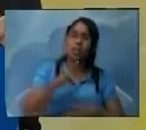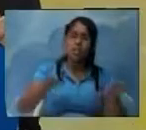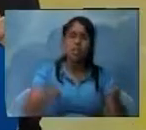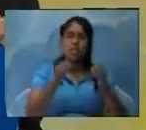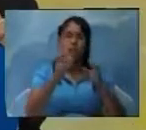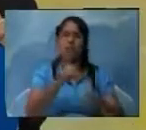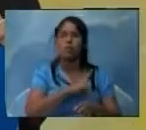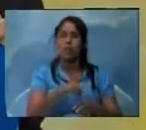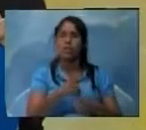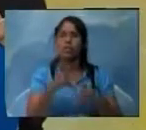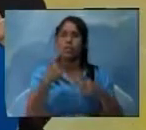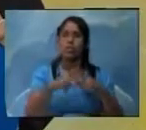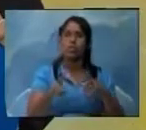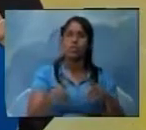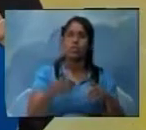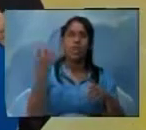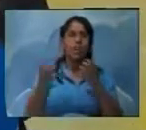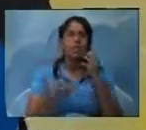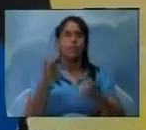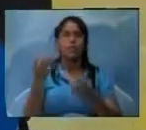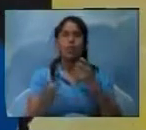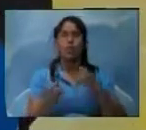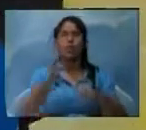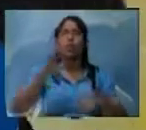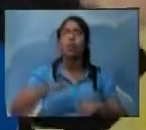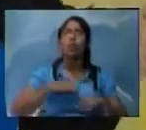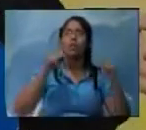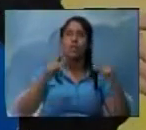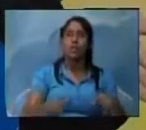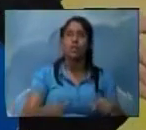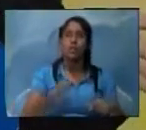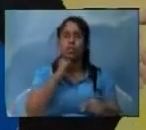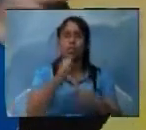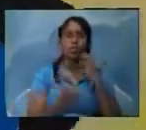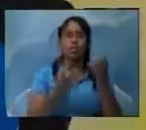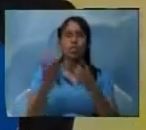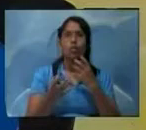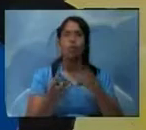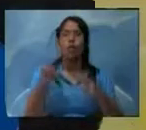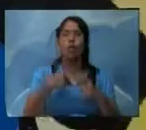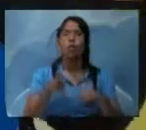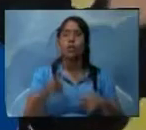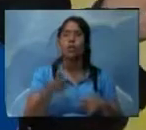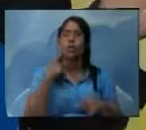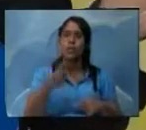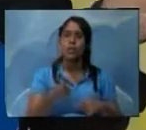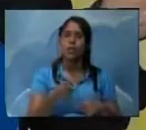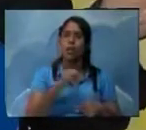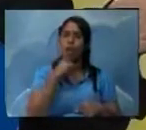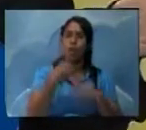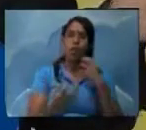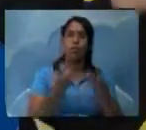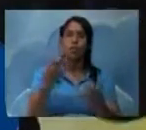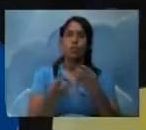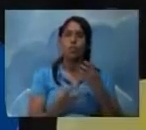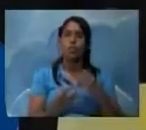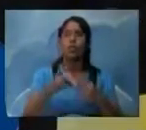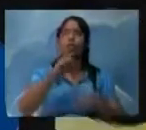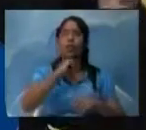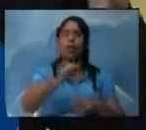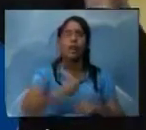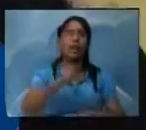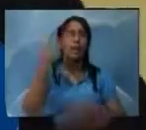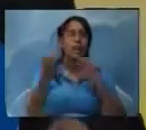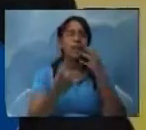salvar Jesucristo del infierno? Porque ello era el horno de fuego, pero en estos días no es el horno de fuego. El horno es